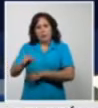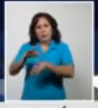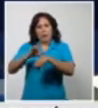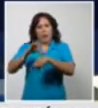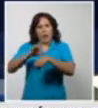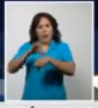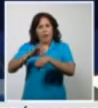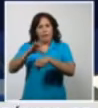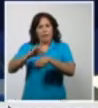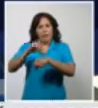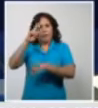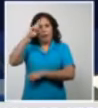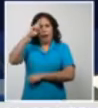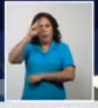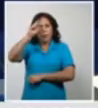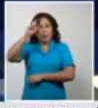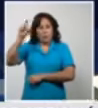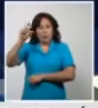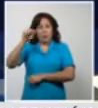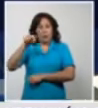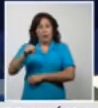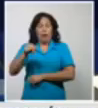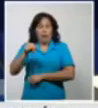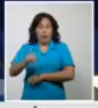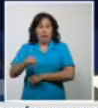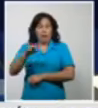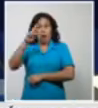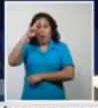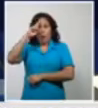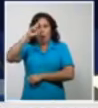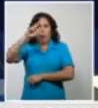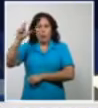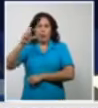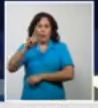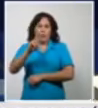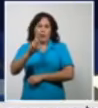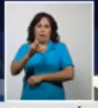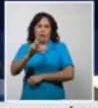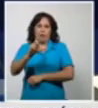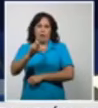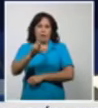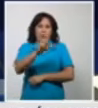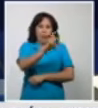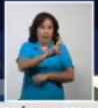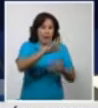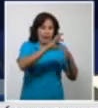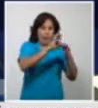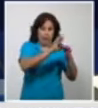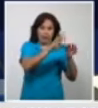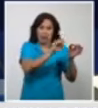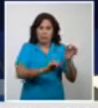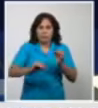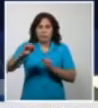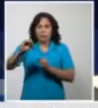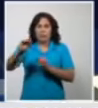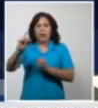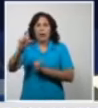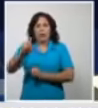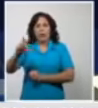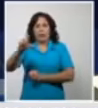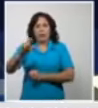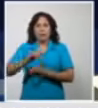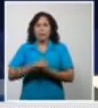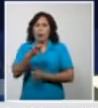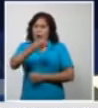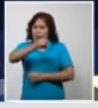hospital, que se encuentra en el Hospital Celestino Hernández de Villa Clara. Al día de ayer, en nuestro